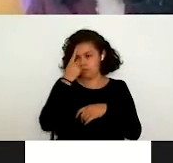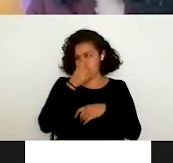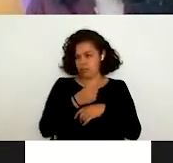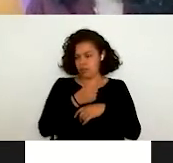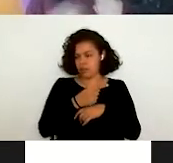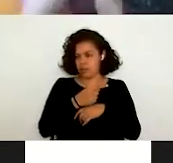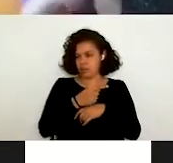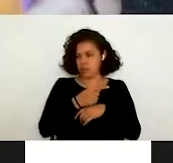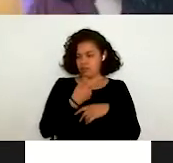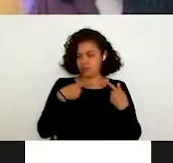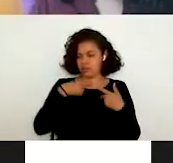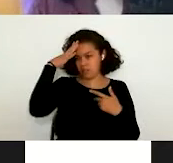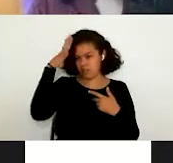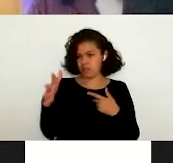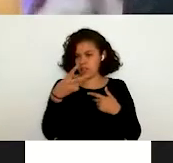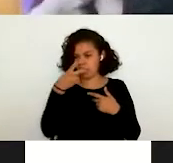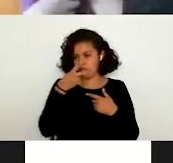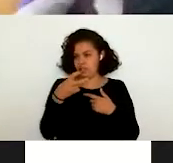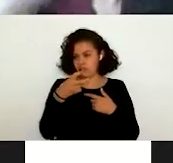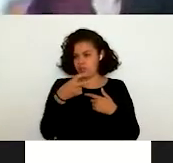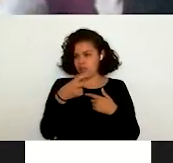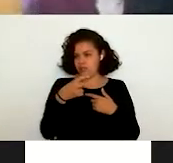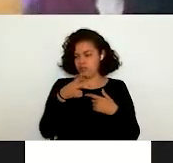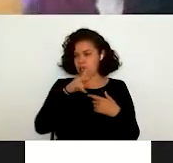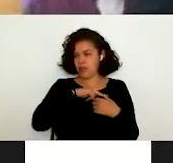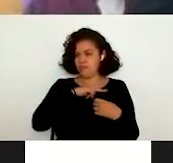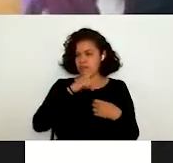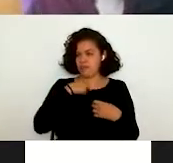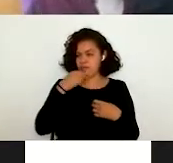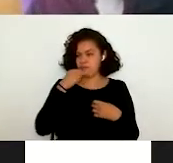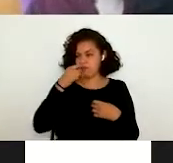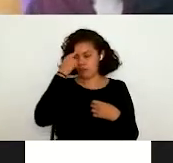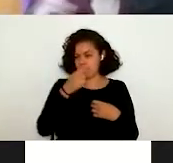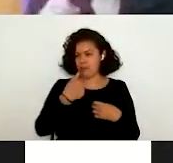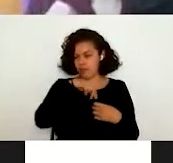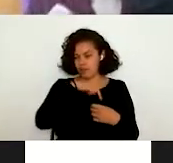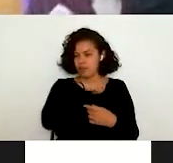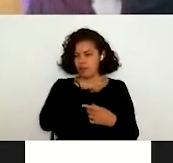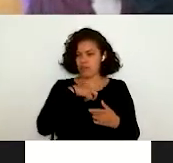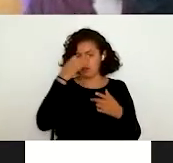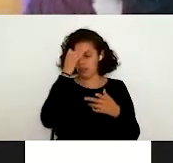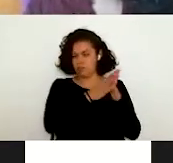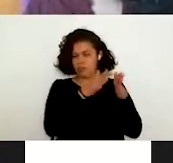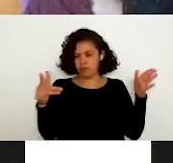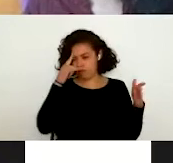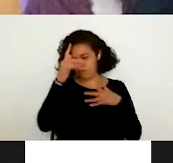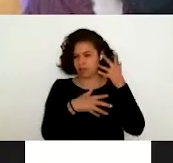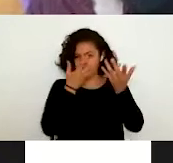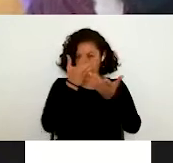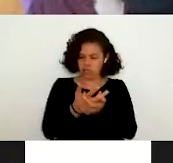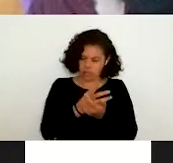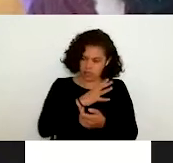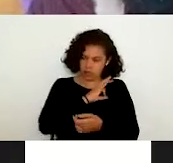mayores, entonces eso me va a impactar porque tal vez voy a necesitar dar lapsos para que tomen un refrigerio